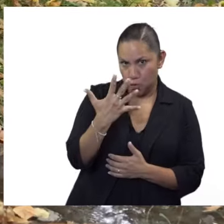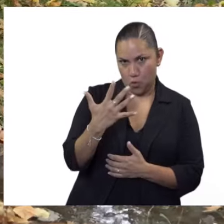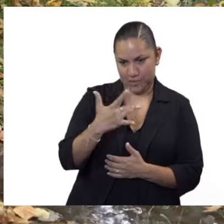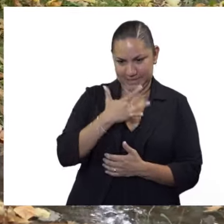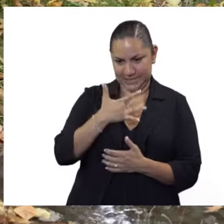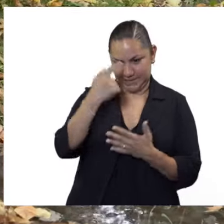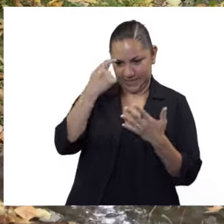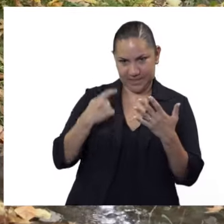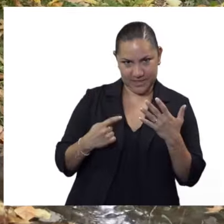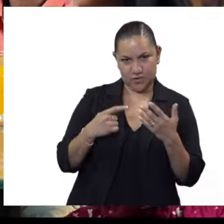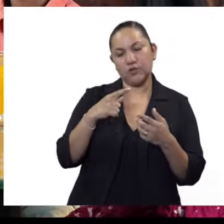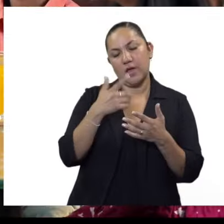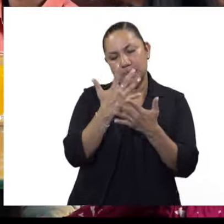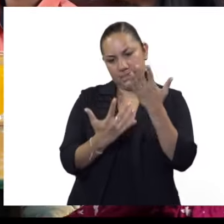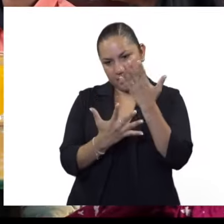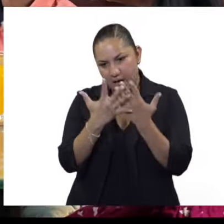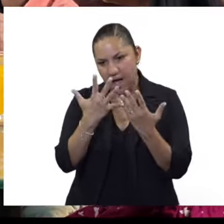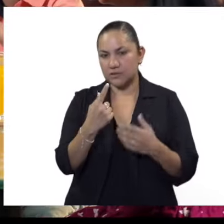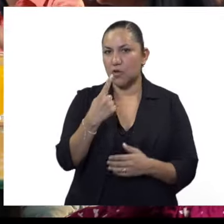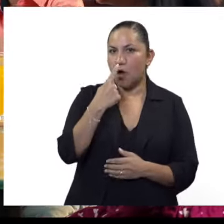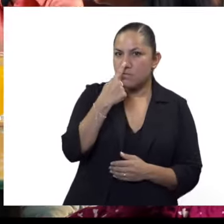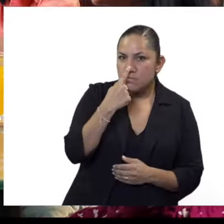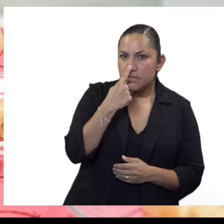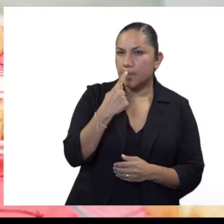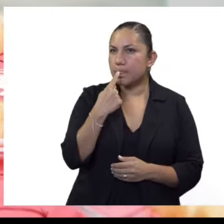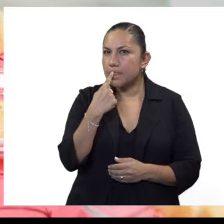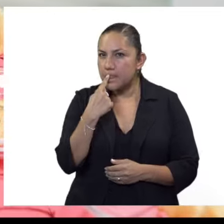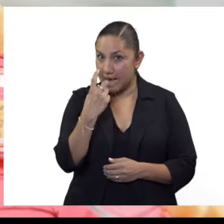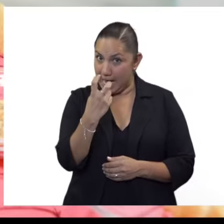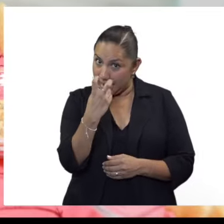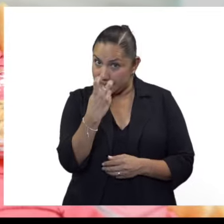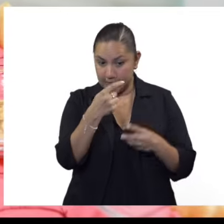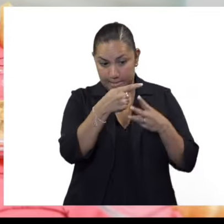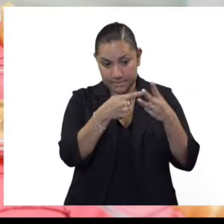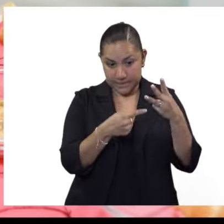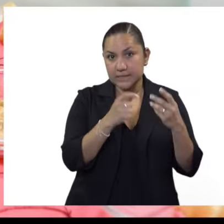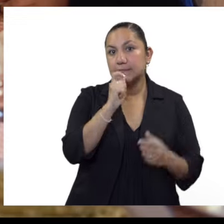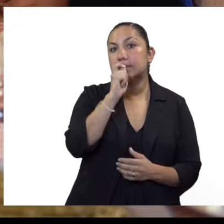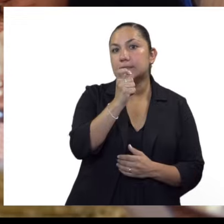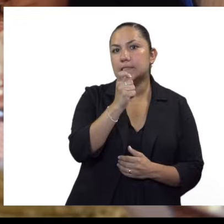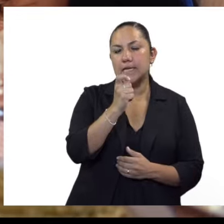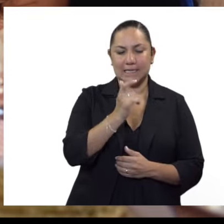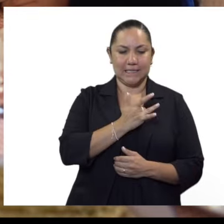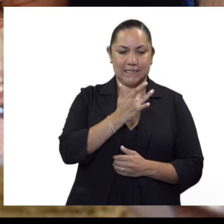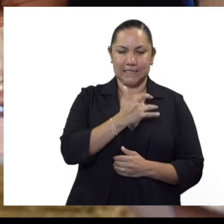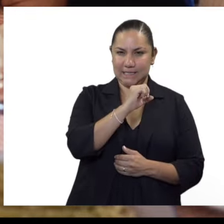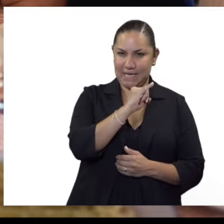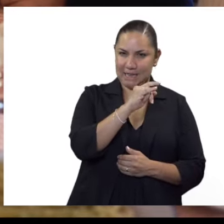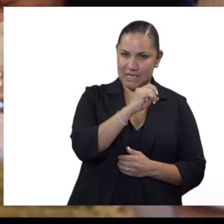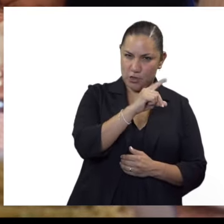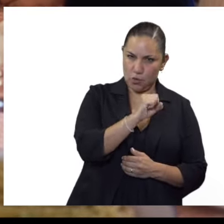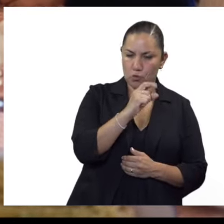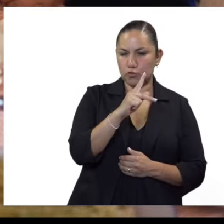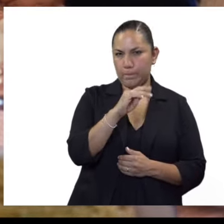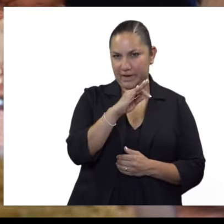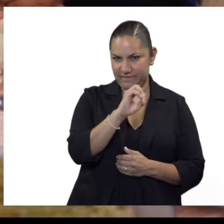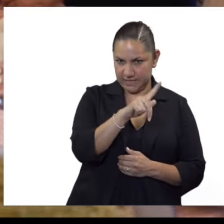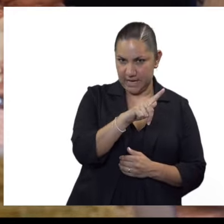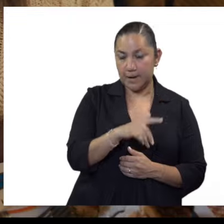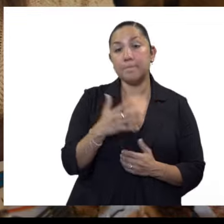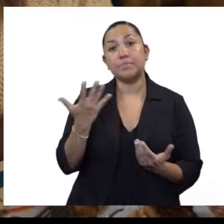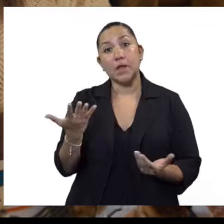tacto el olfato y el gusto por ejemplo son considerados sentidos superficiales